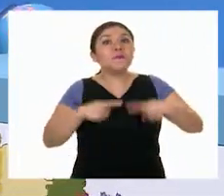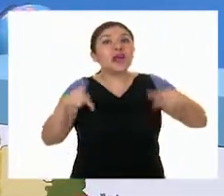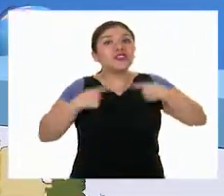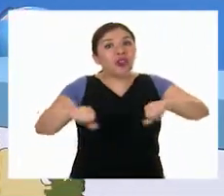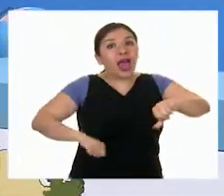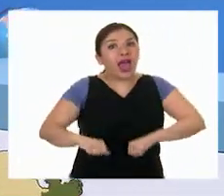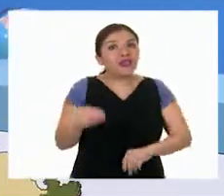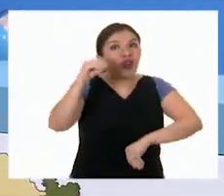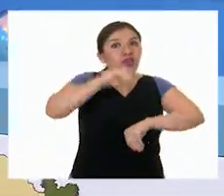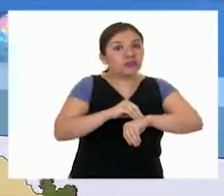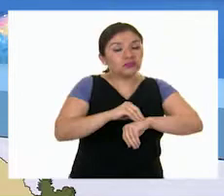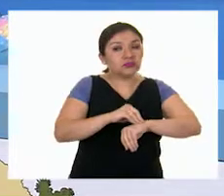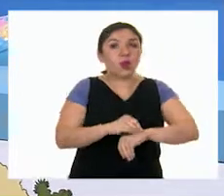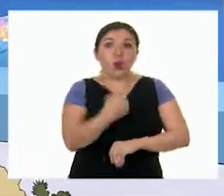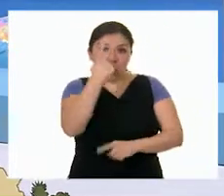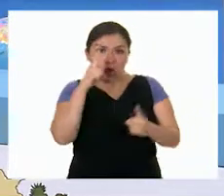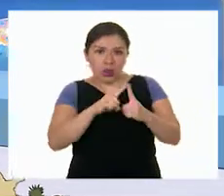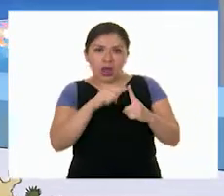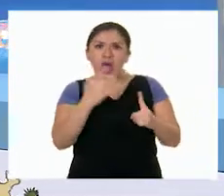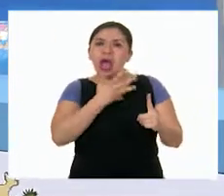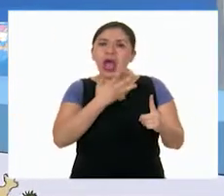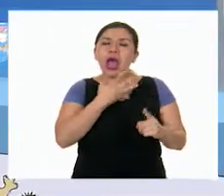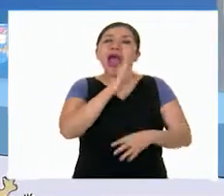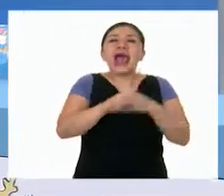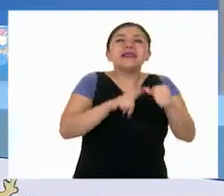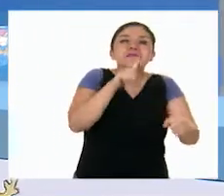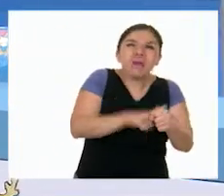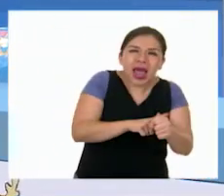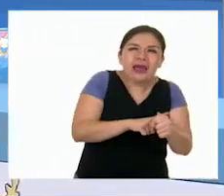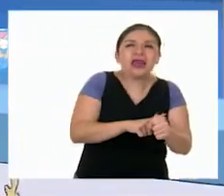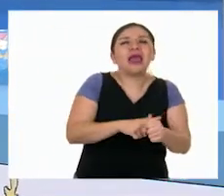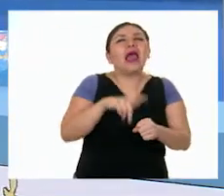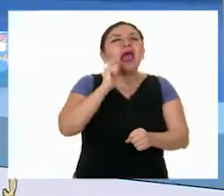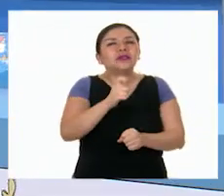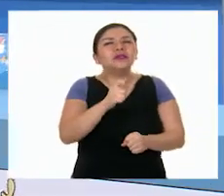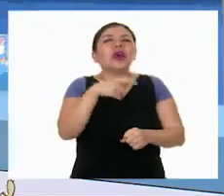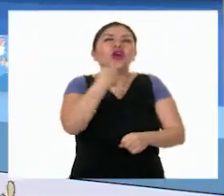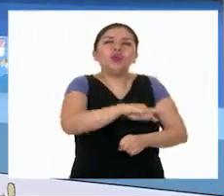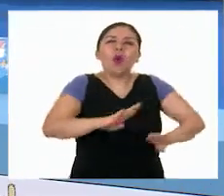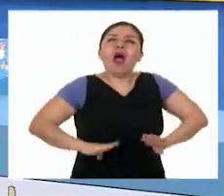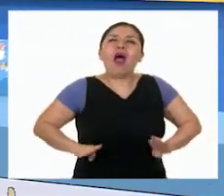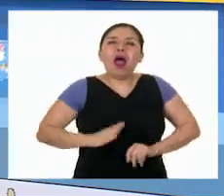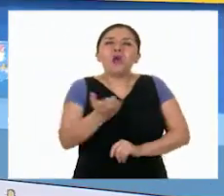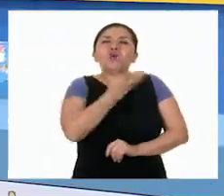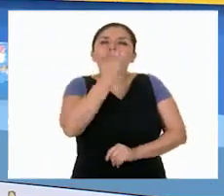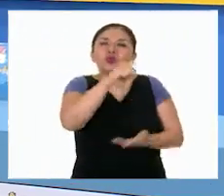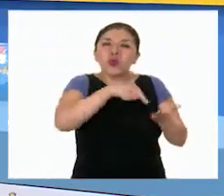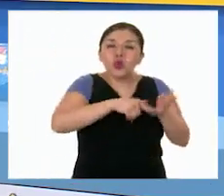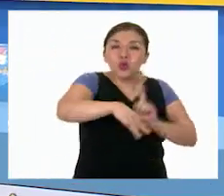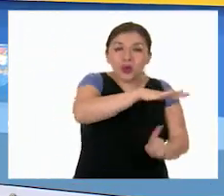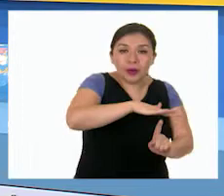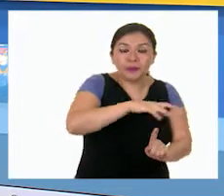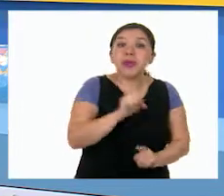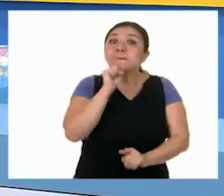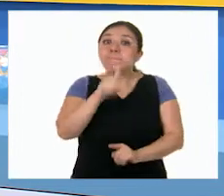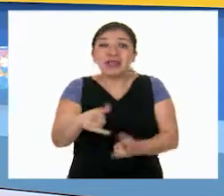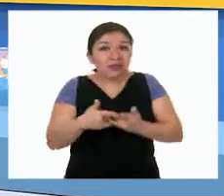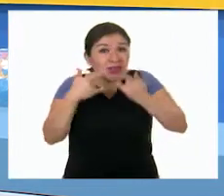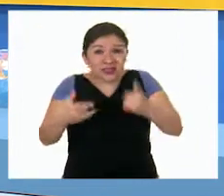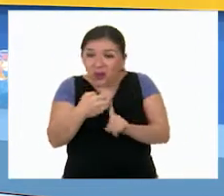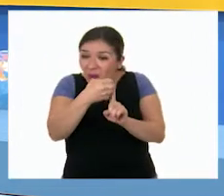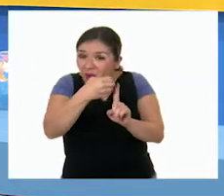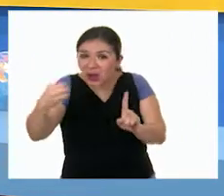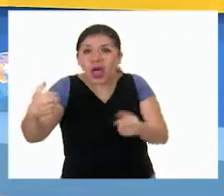¿Ja? En una versión vamos a tener animalitos que son de cierta región y la misma fábula puede